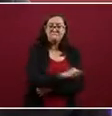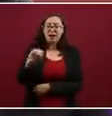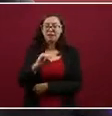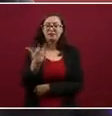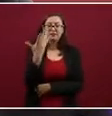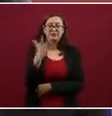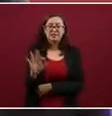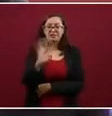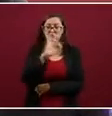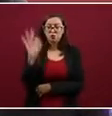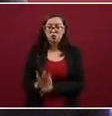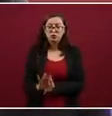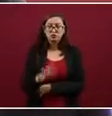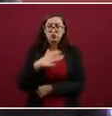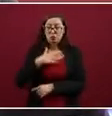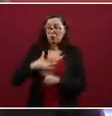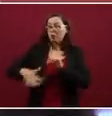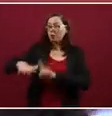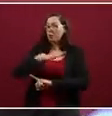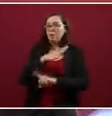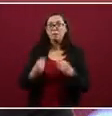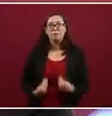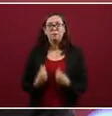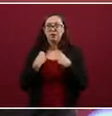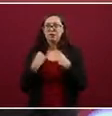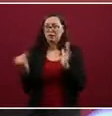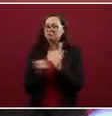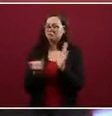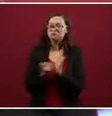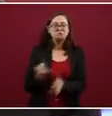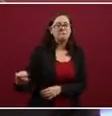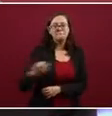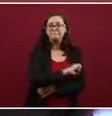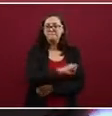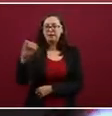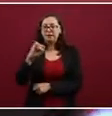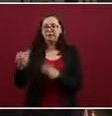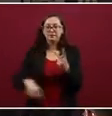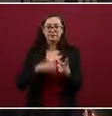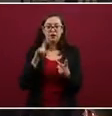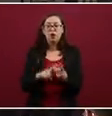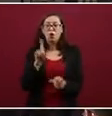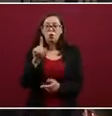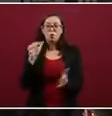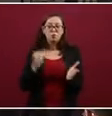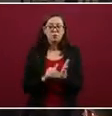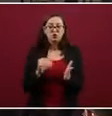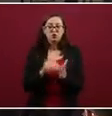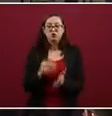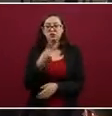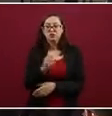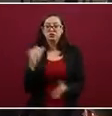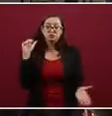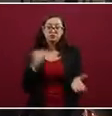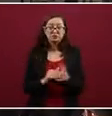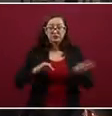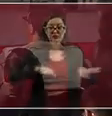términos de tus condiciones de vida. Implicaría probablemente la pérdida de 1,200,000 empleos.